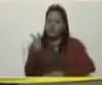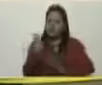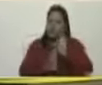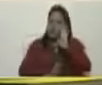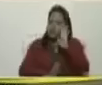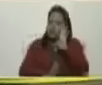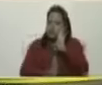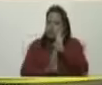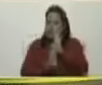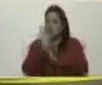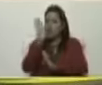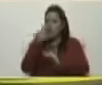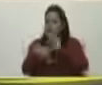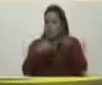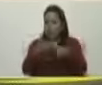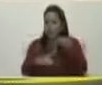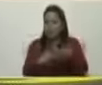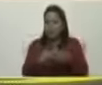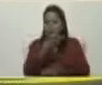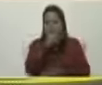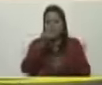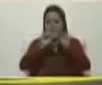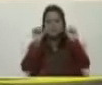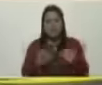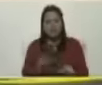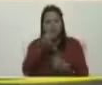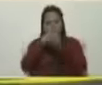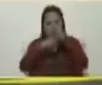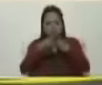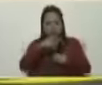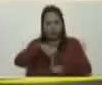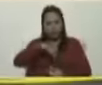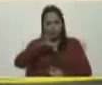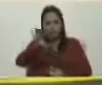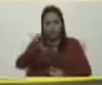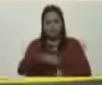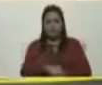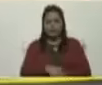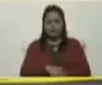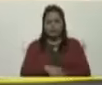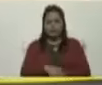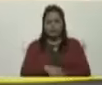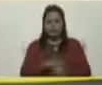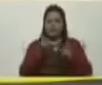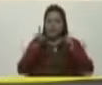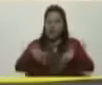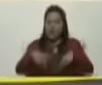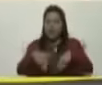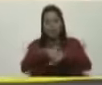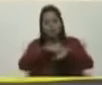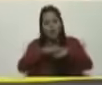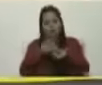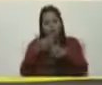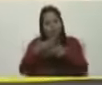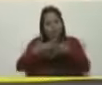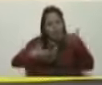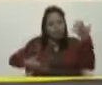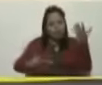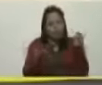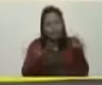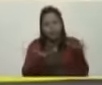de beneficiar el sistema alimentario de nuestro país, ¿no? También, y me disculpa que me extienda, señor